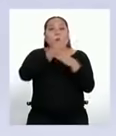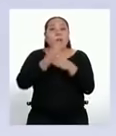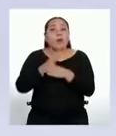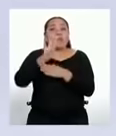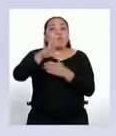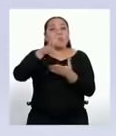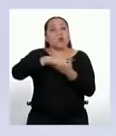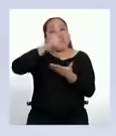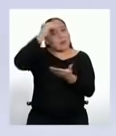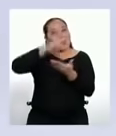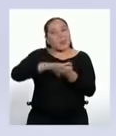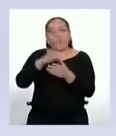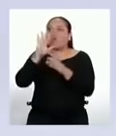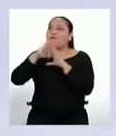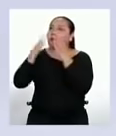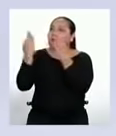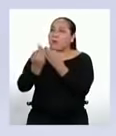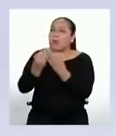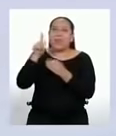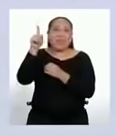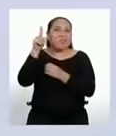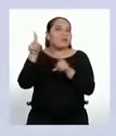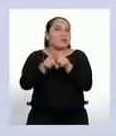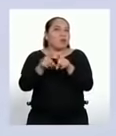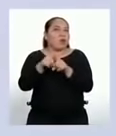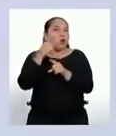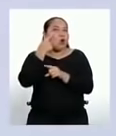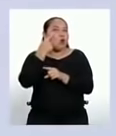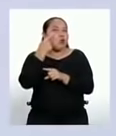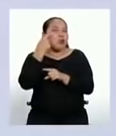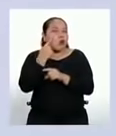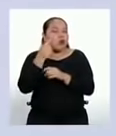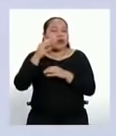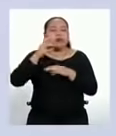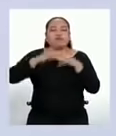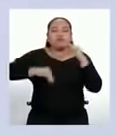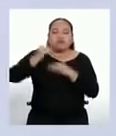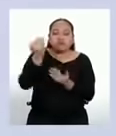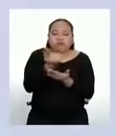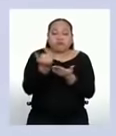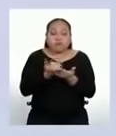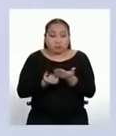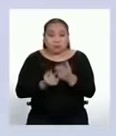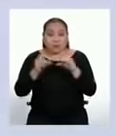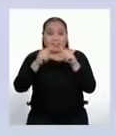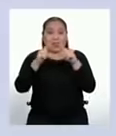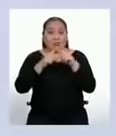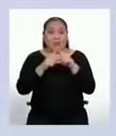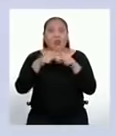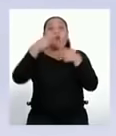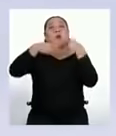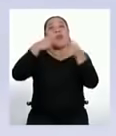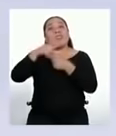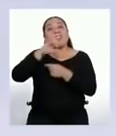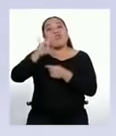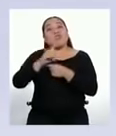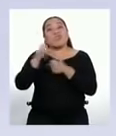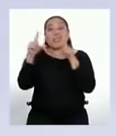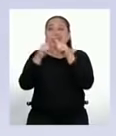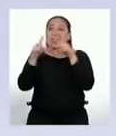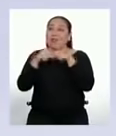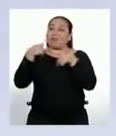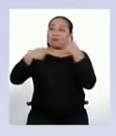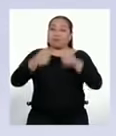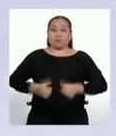con los familiares para que ellos también puedan conocer y comprender sobre la construcción de los triángulos. Coméntales sobre el uso de los triángulos en nuestra vida